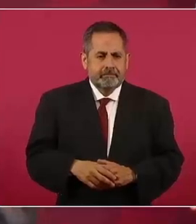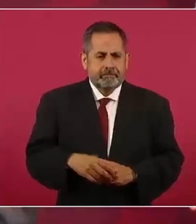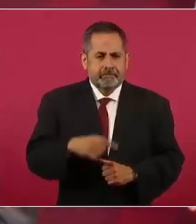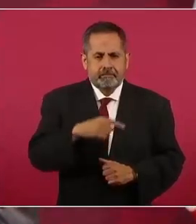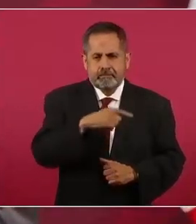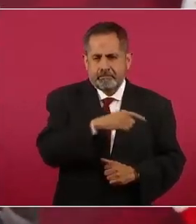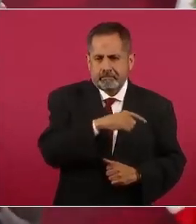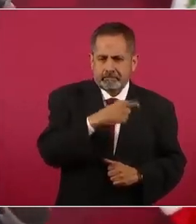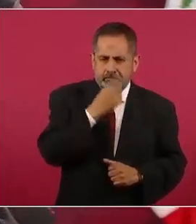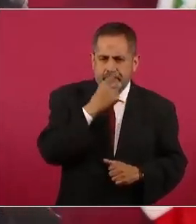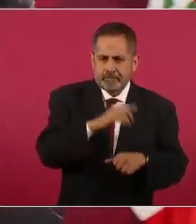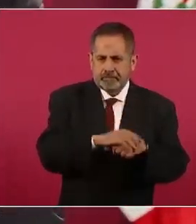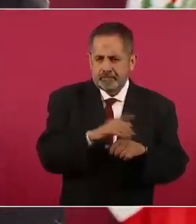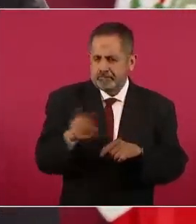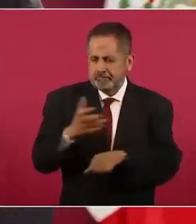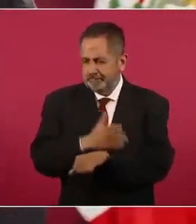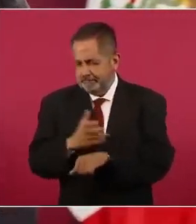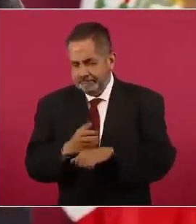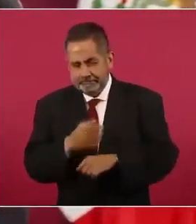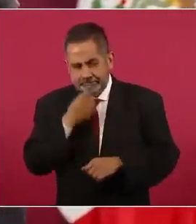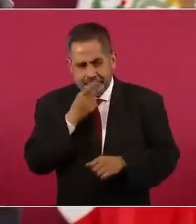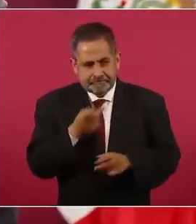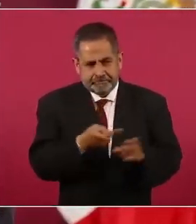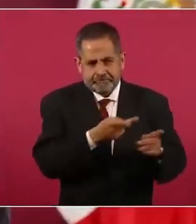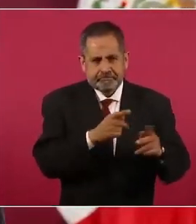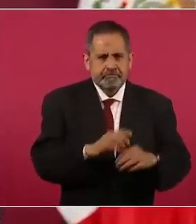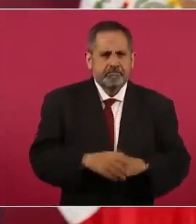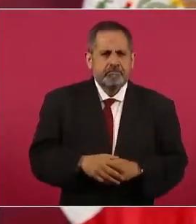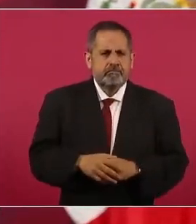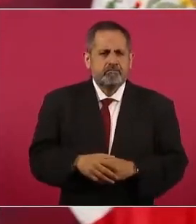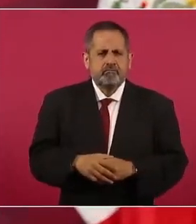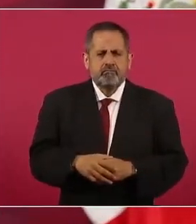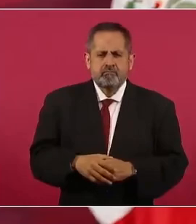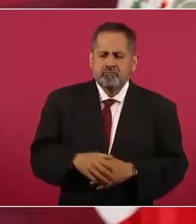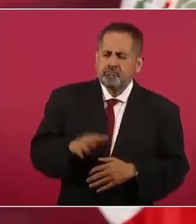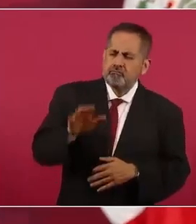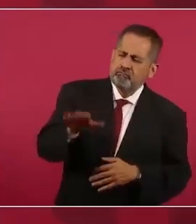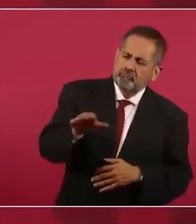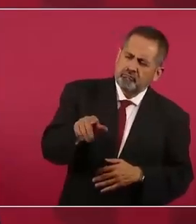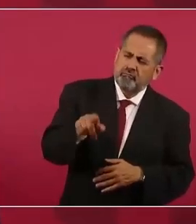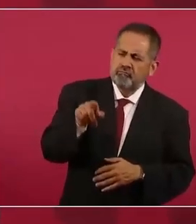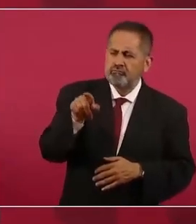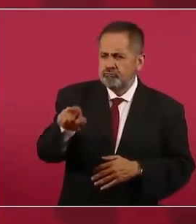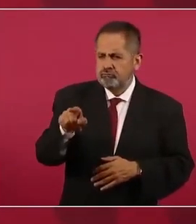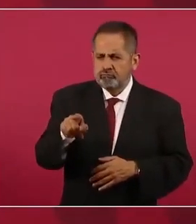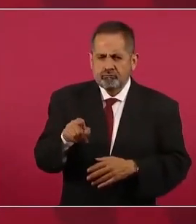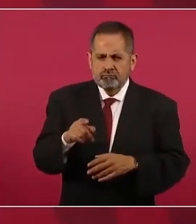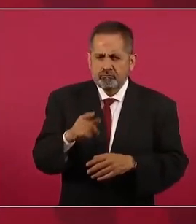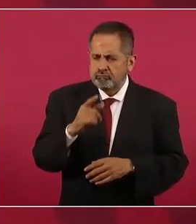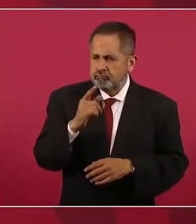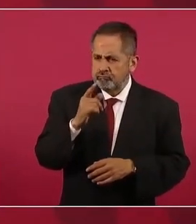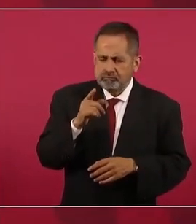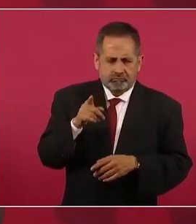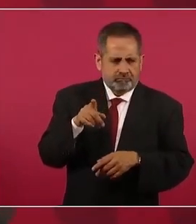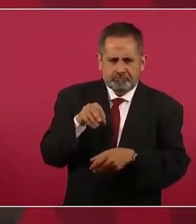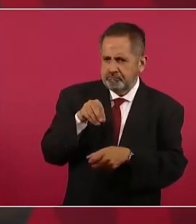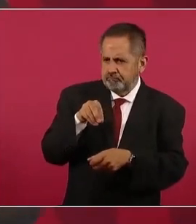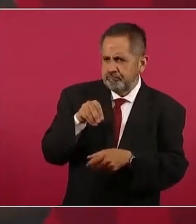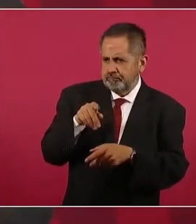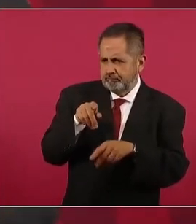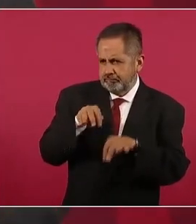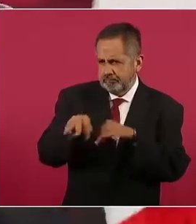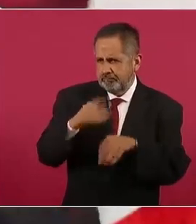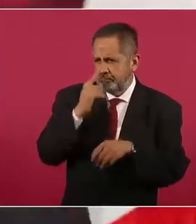le decía un amigo, un compañero, oye, pero tú eres de la secreta.